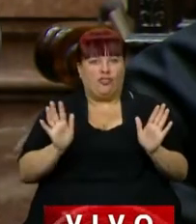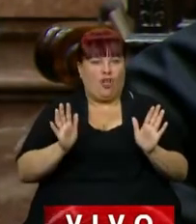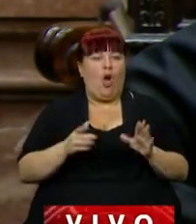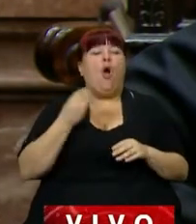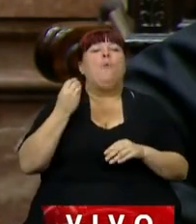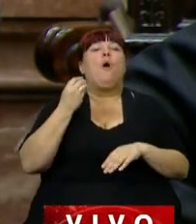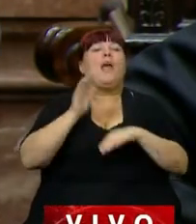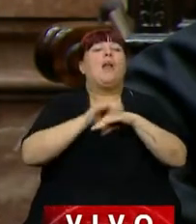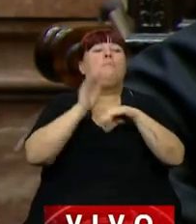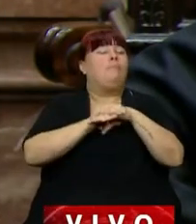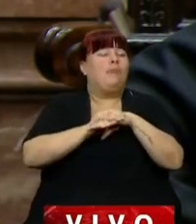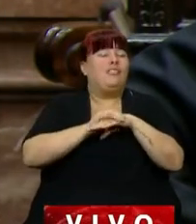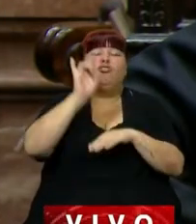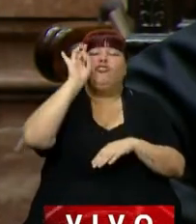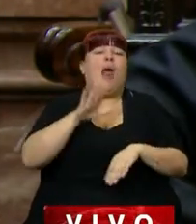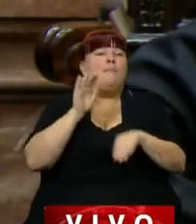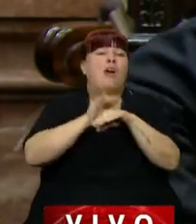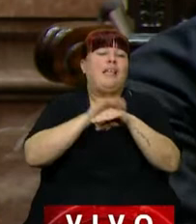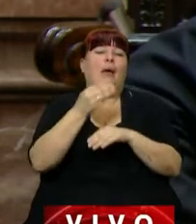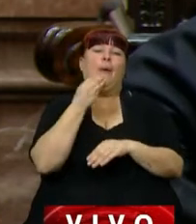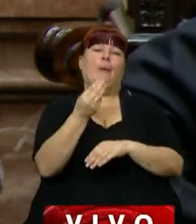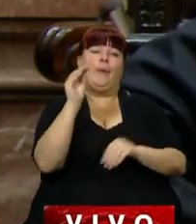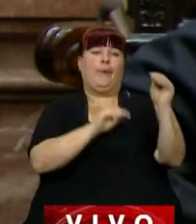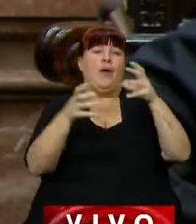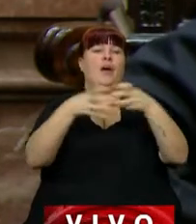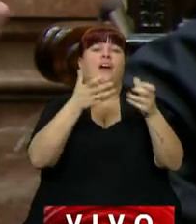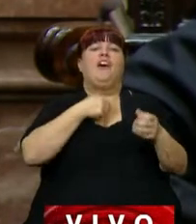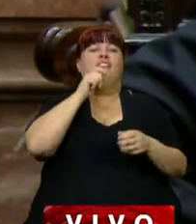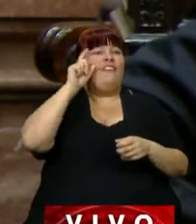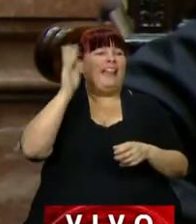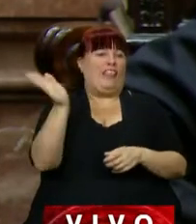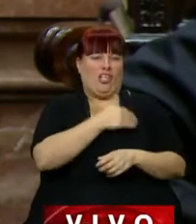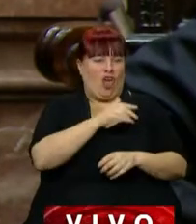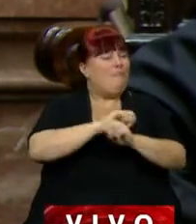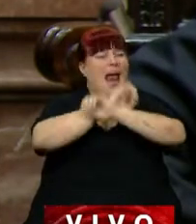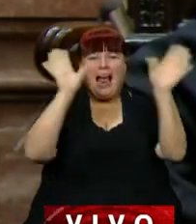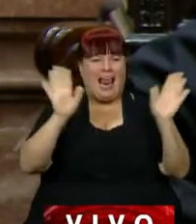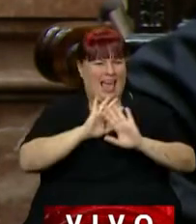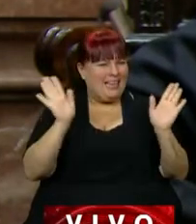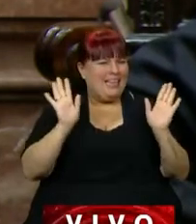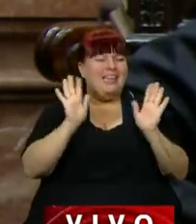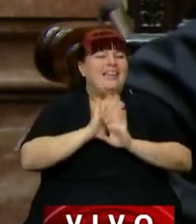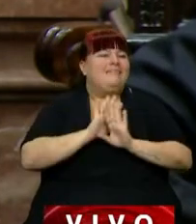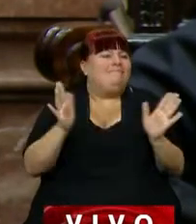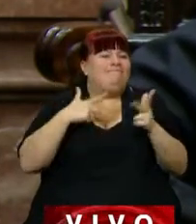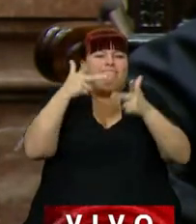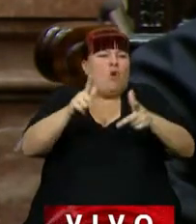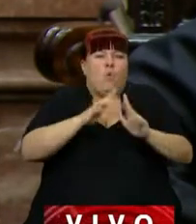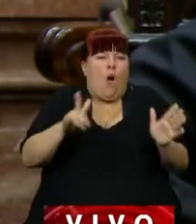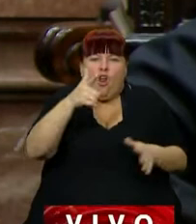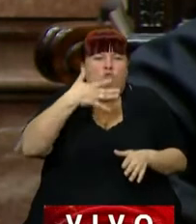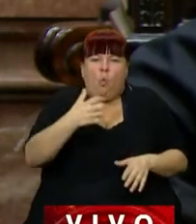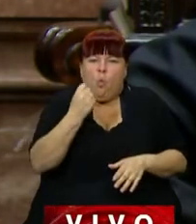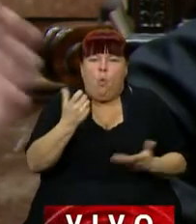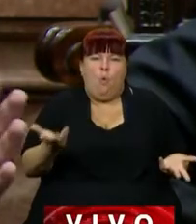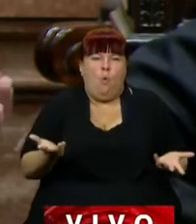por responsabilidad absoluta del dibujo del Frente de Todos, que quede claro, para que ya es inexplicable que no lo